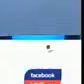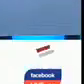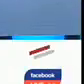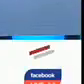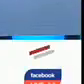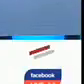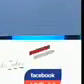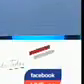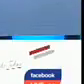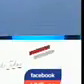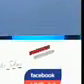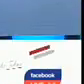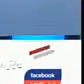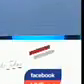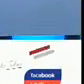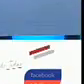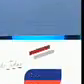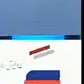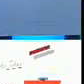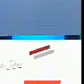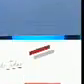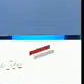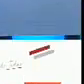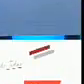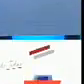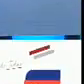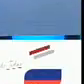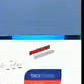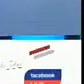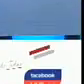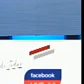ProFamilia es una red completa en servicios de salud.